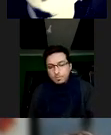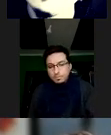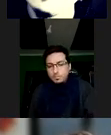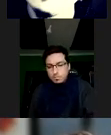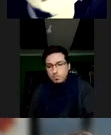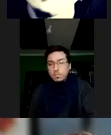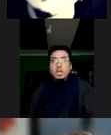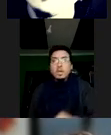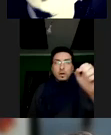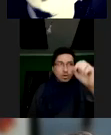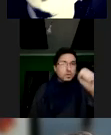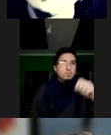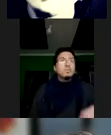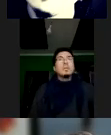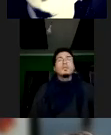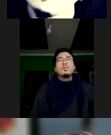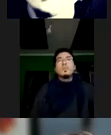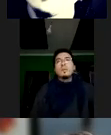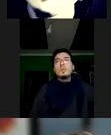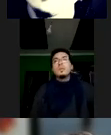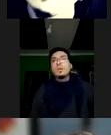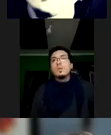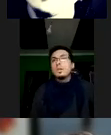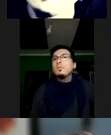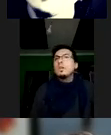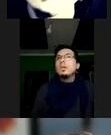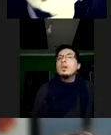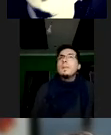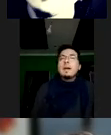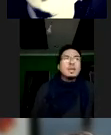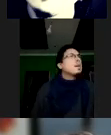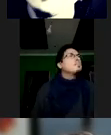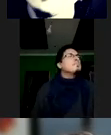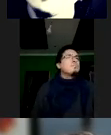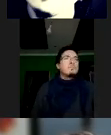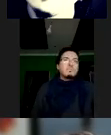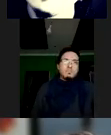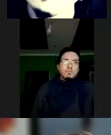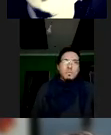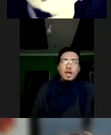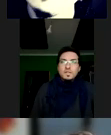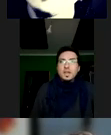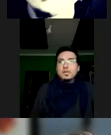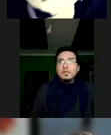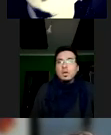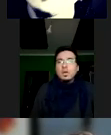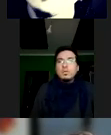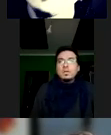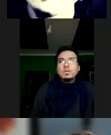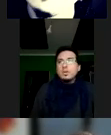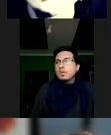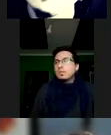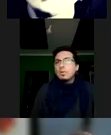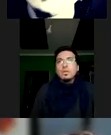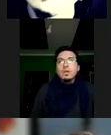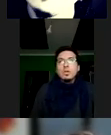escribirlo y llevarlo a sus apuntes, que eso es súper importante, que son las cosas como que más quedan. Así que eso. Comenzamos,